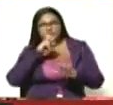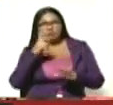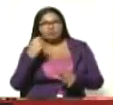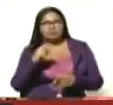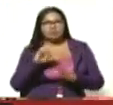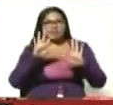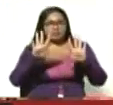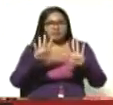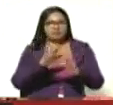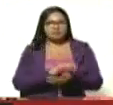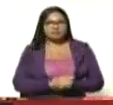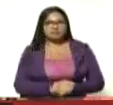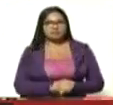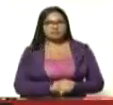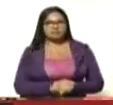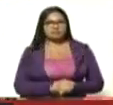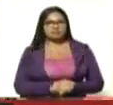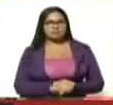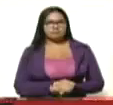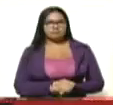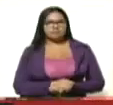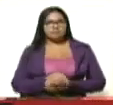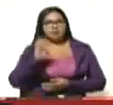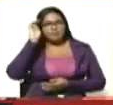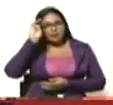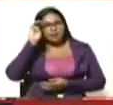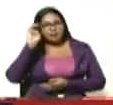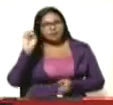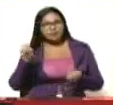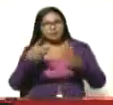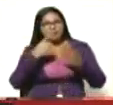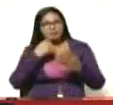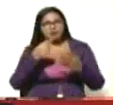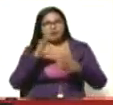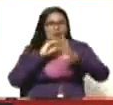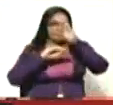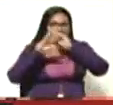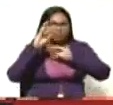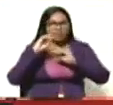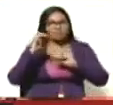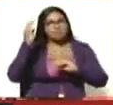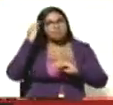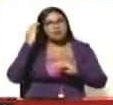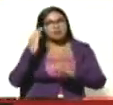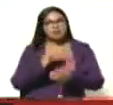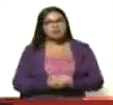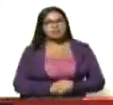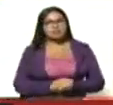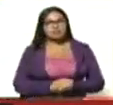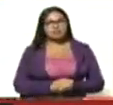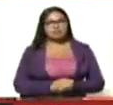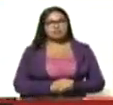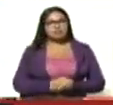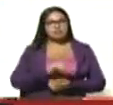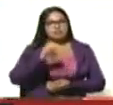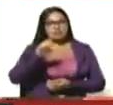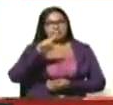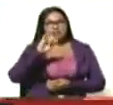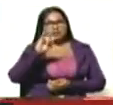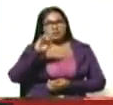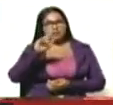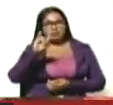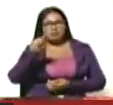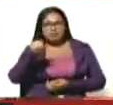10, y una maestra mágica en la escuela me hizo aprender de memoria Mi delirio sobre el Chimborazo. Y tal vez